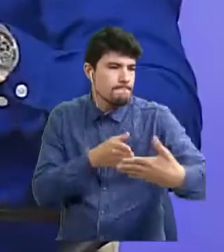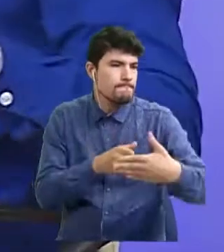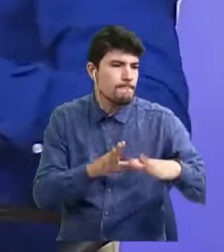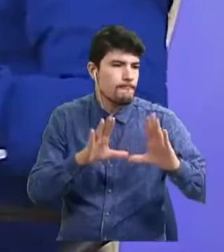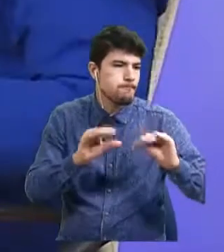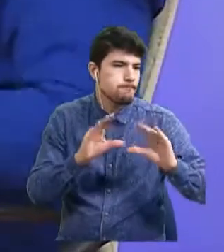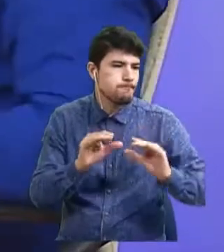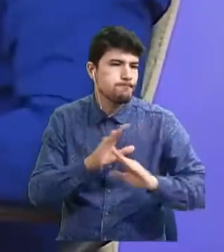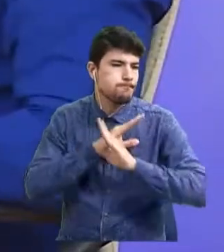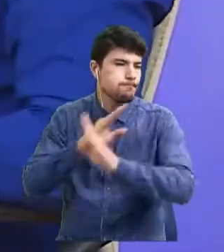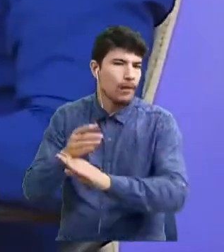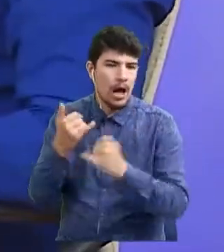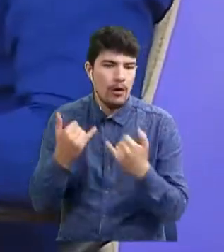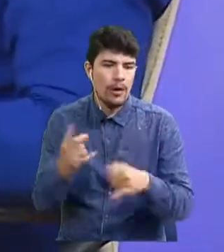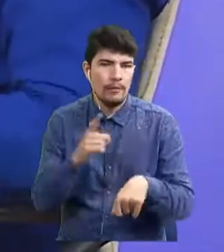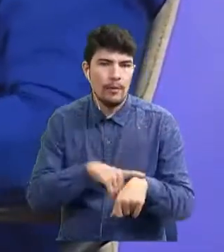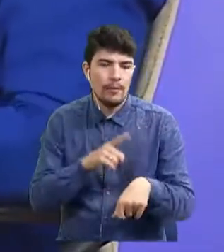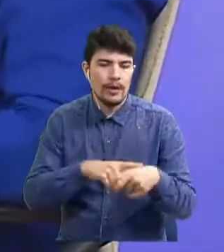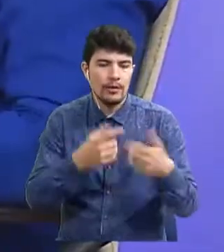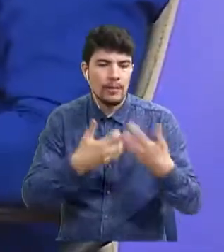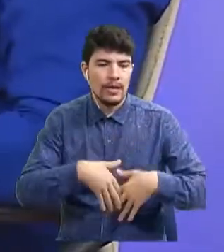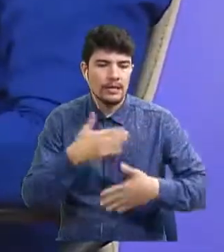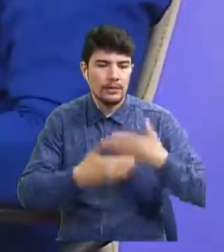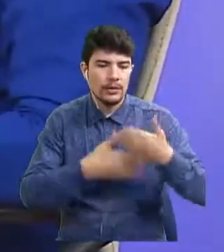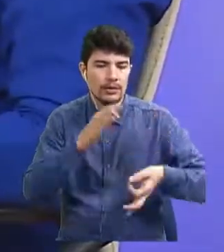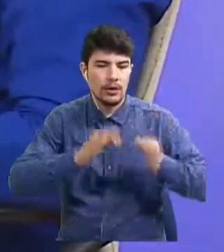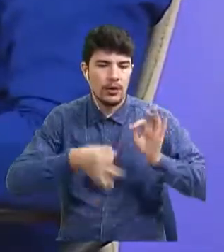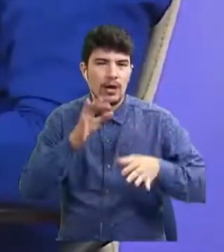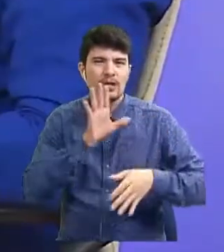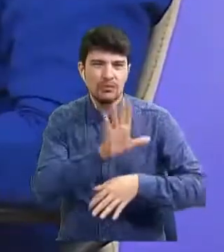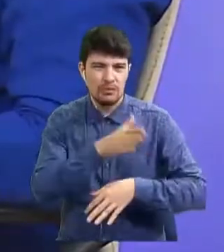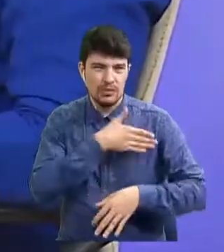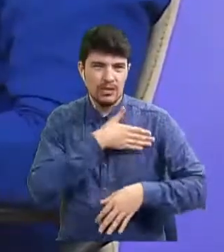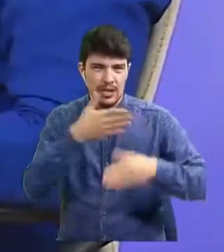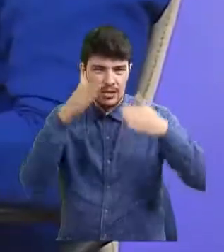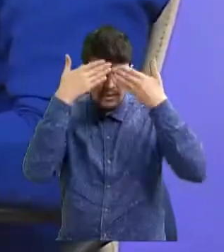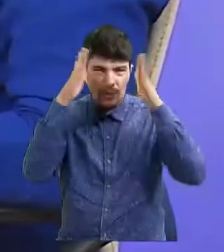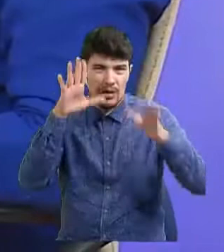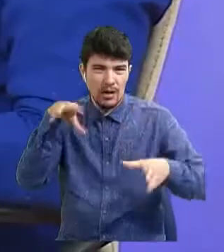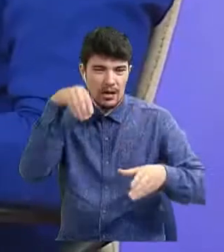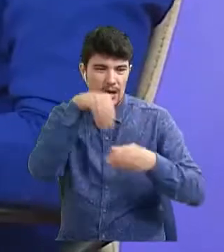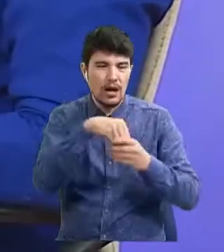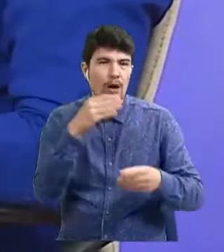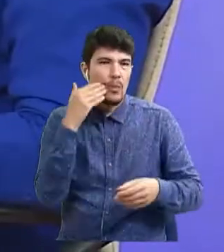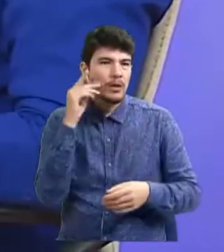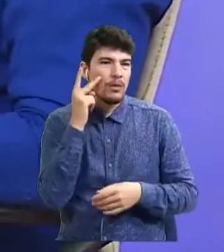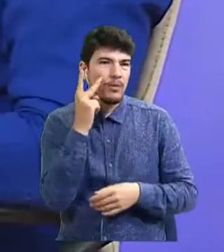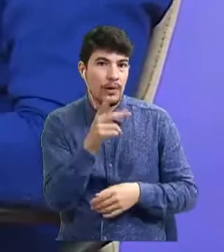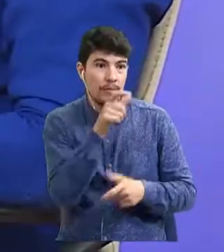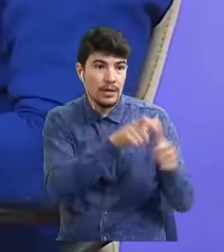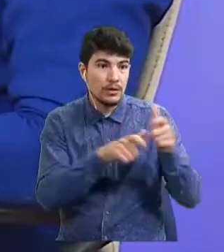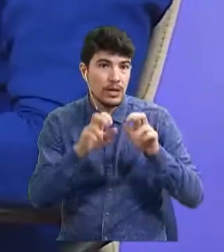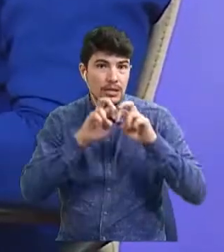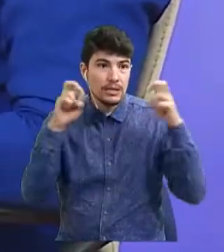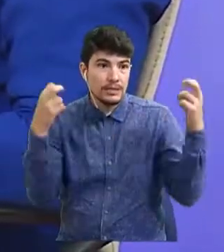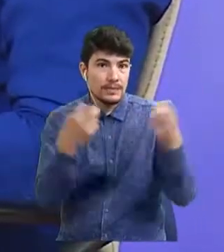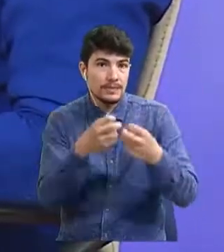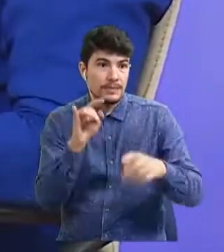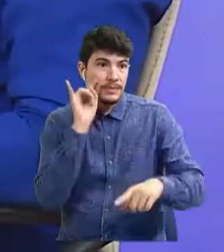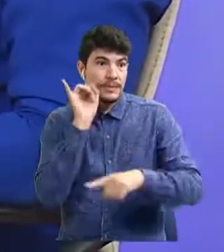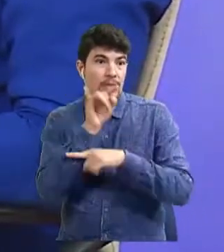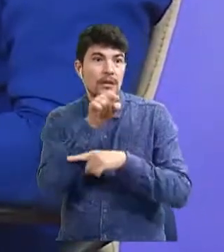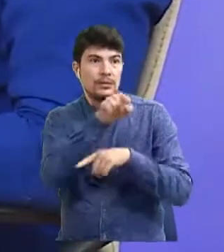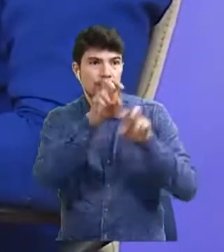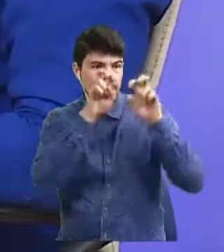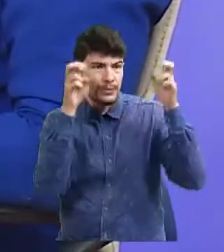de seguridad en el que están en este momento, como lo denunció el Centro Democrático en su momento cuando vio a magistrados de las altas cortes en el